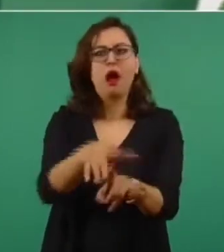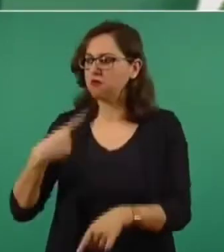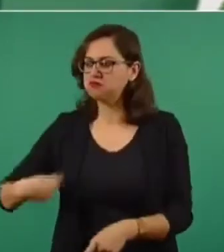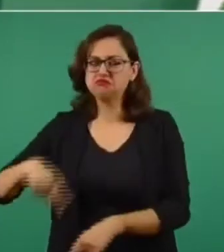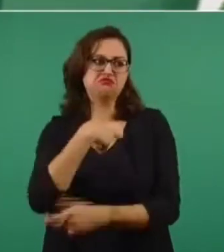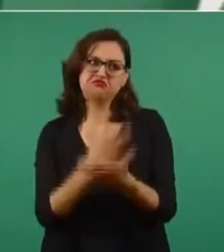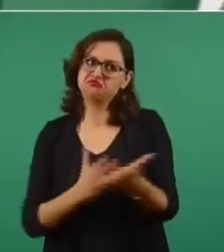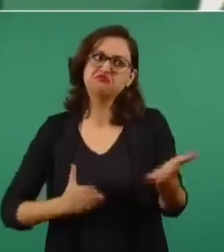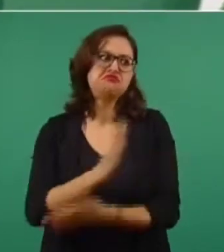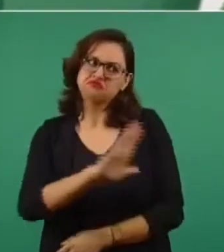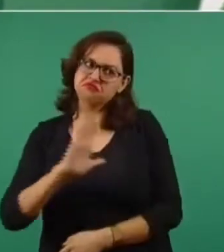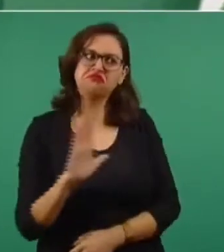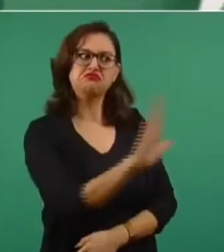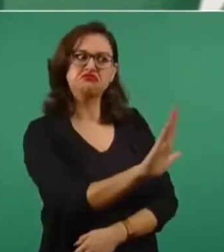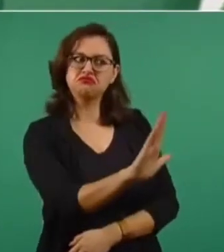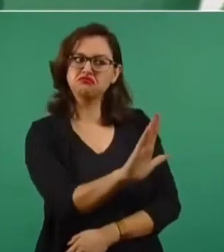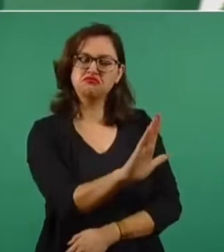Luego entonces